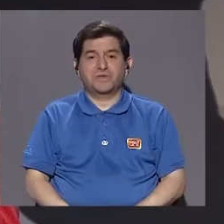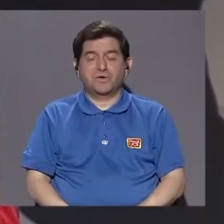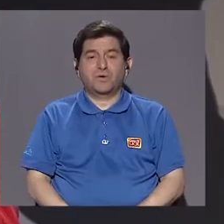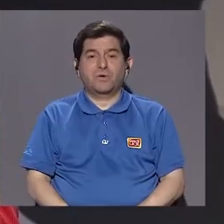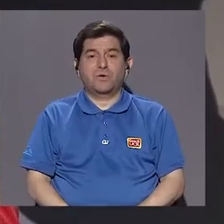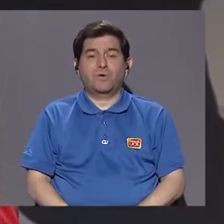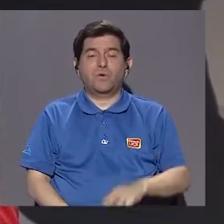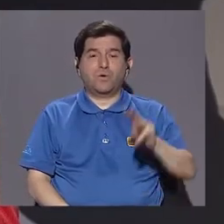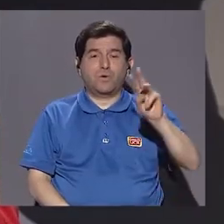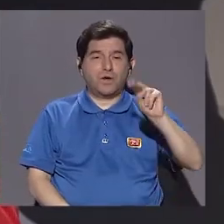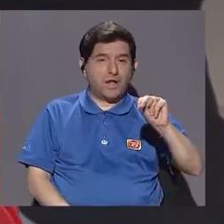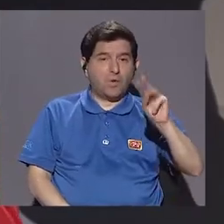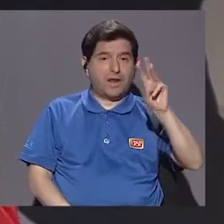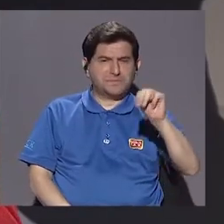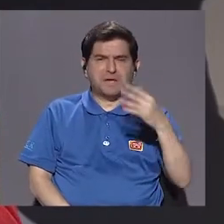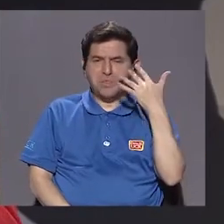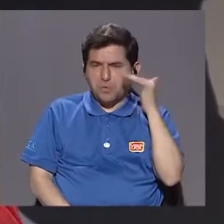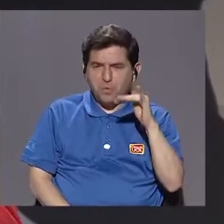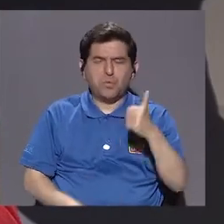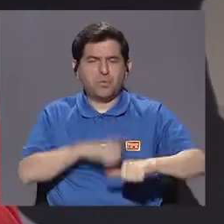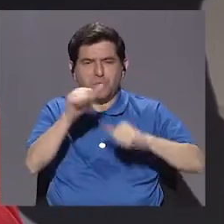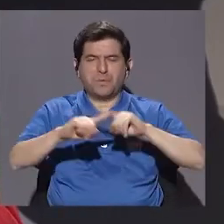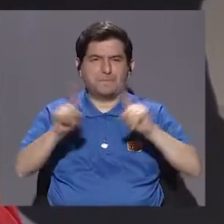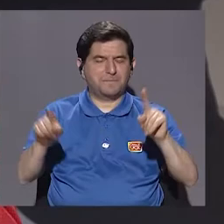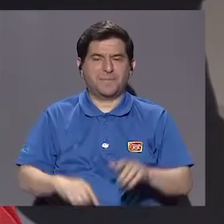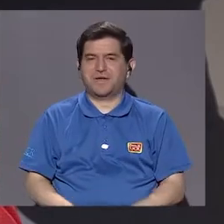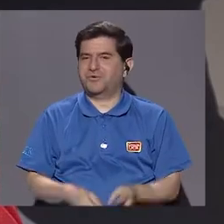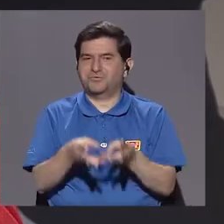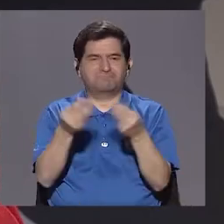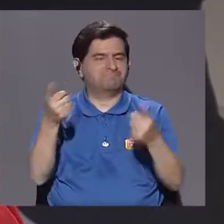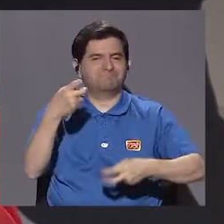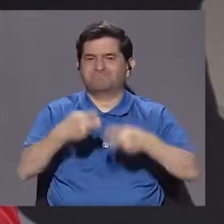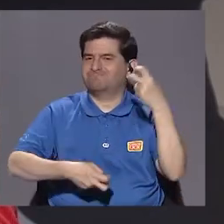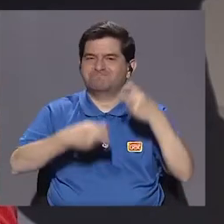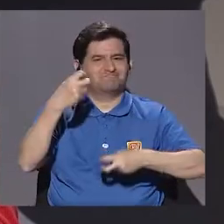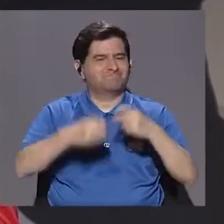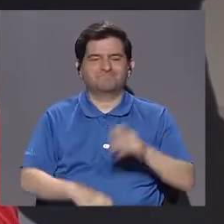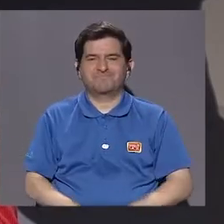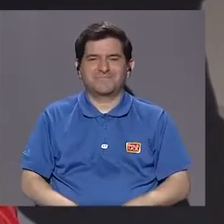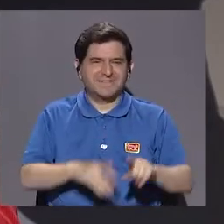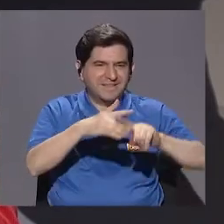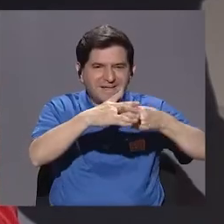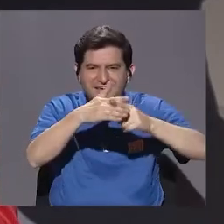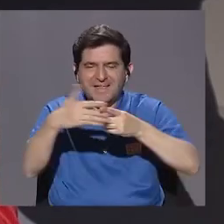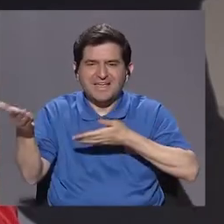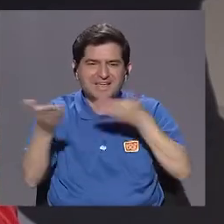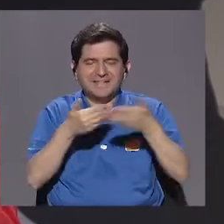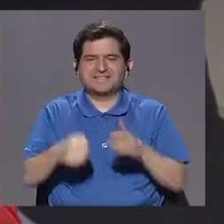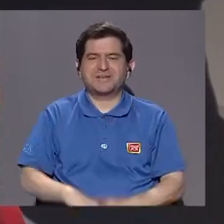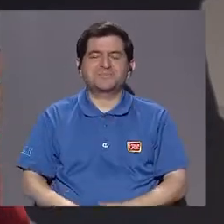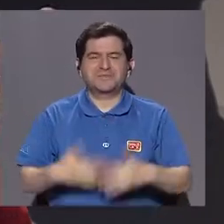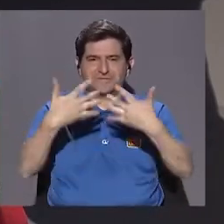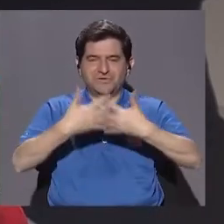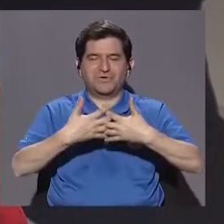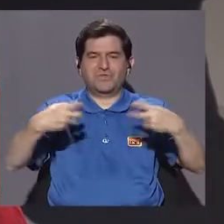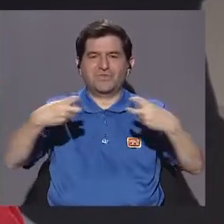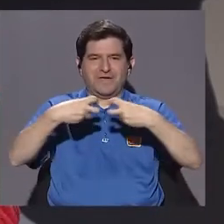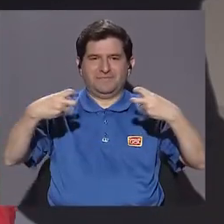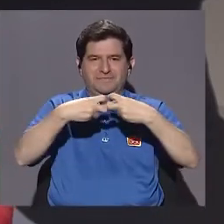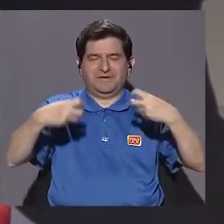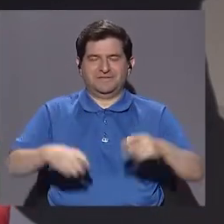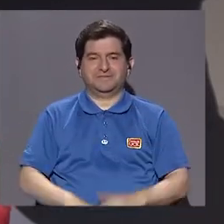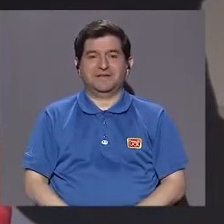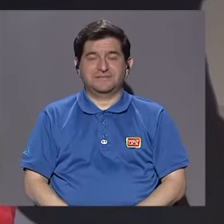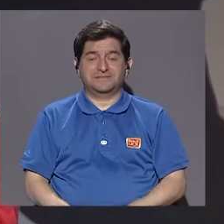6 otro esfuerzo similar y eso no llegó a resolver los problemas de mantenimiento y servicios de las compañías y eso ha